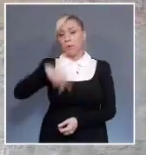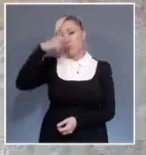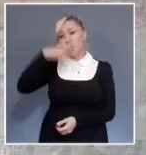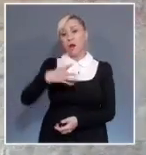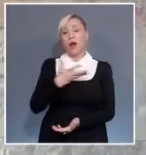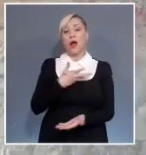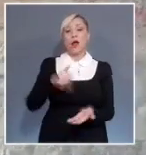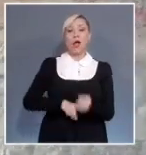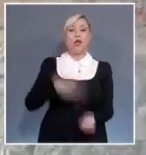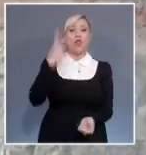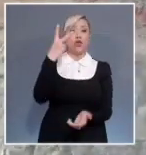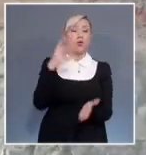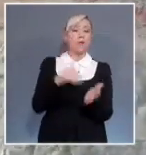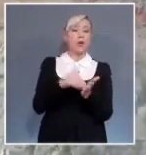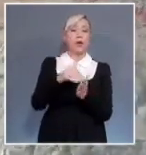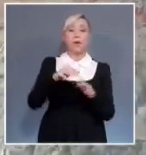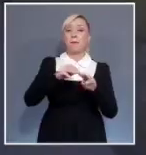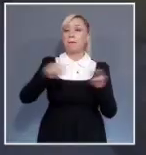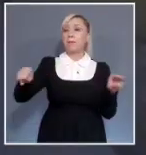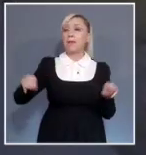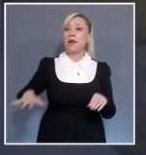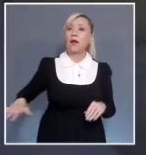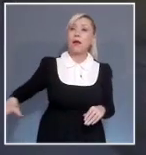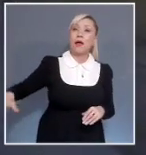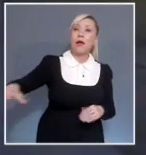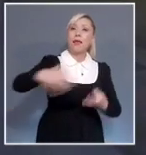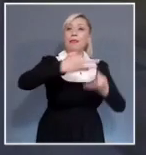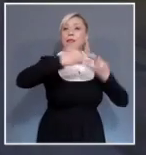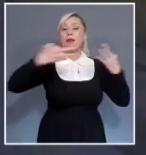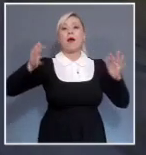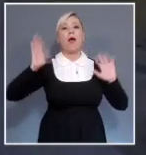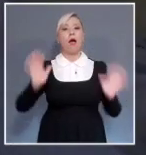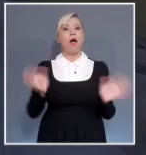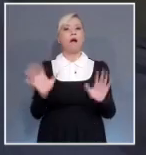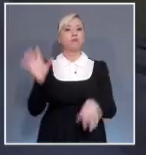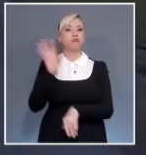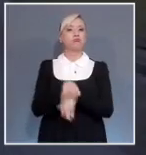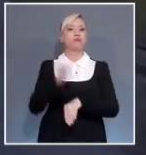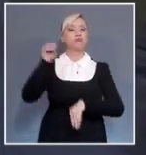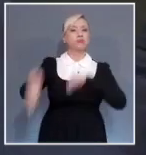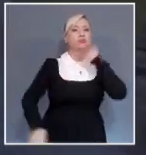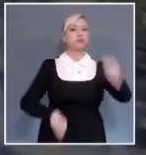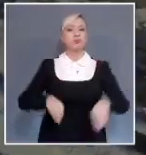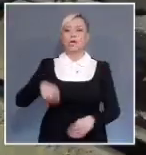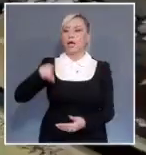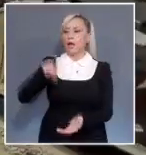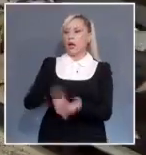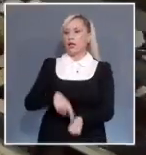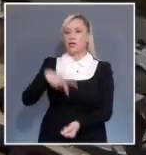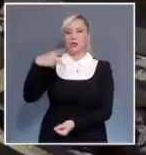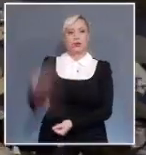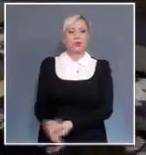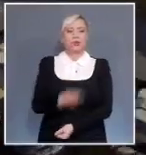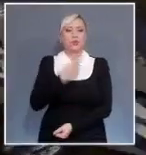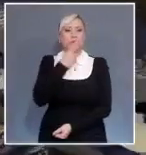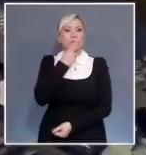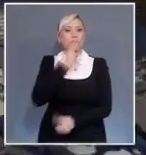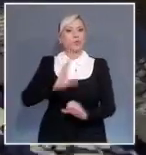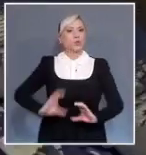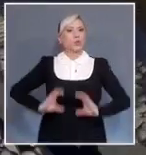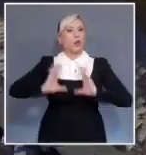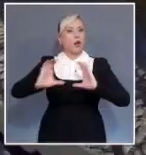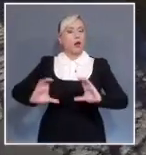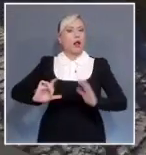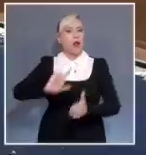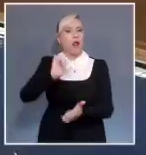hectáreas que ya tienen concesiones dentro de dichas áreas protegidas, afirmaron que la recientemente aprobada ley